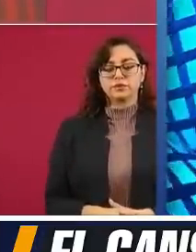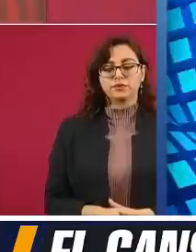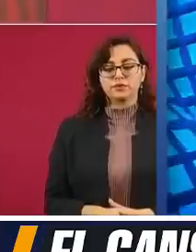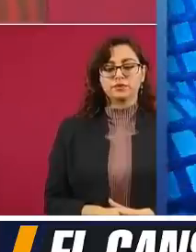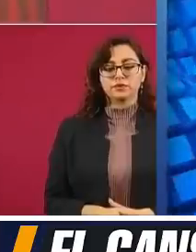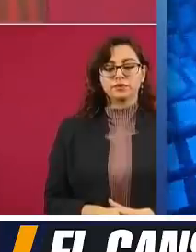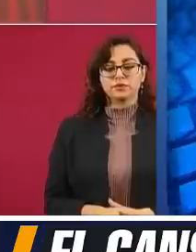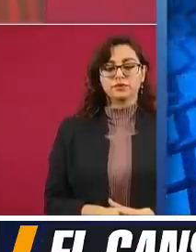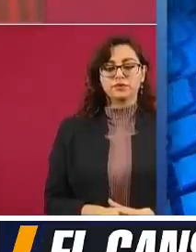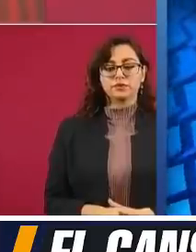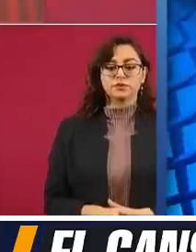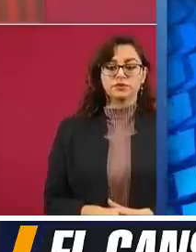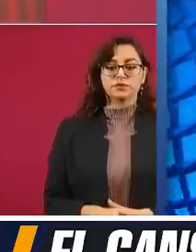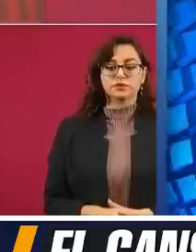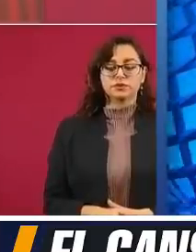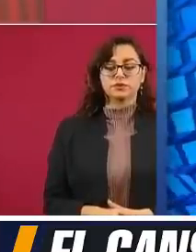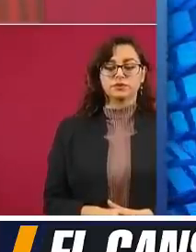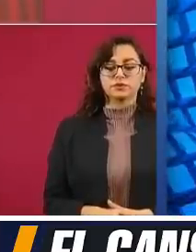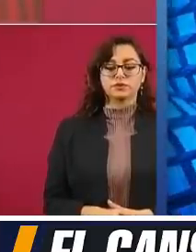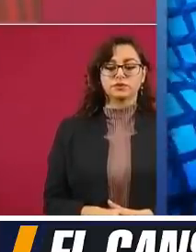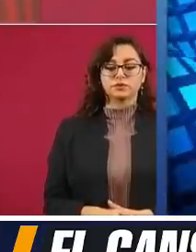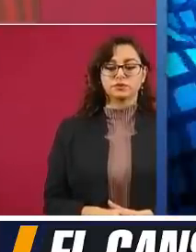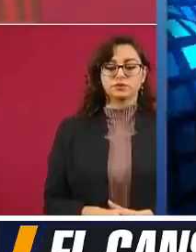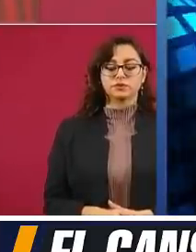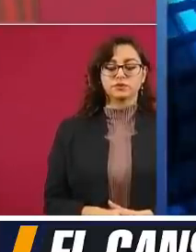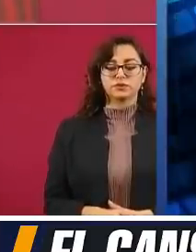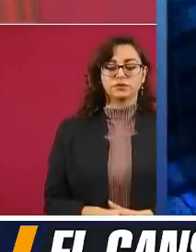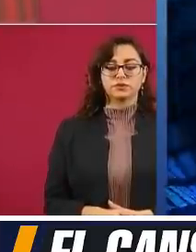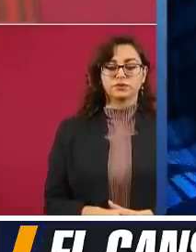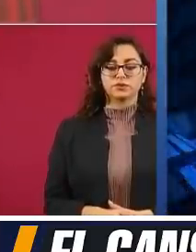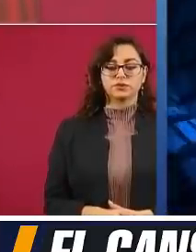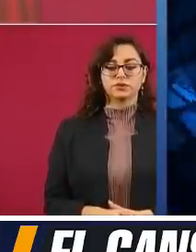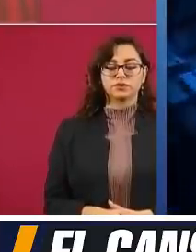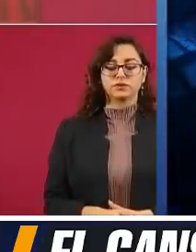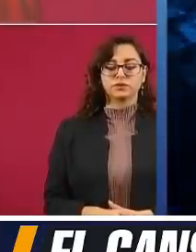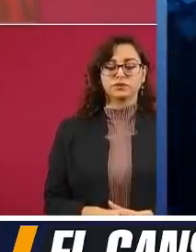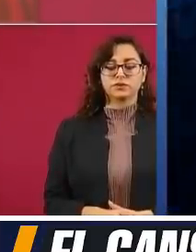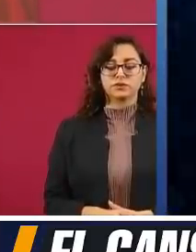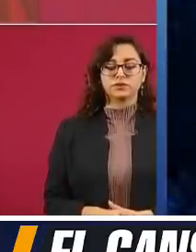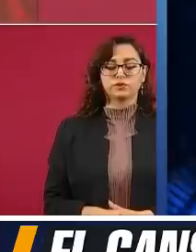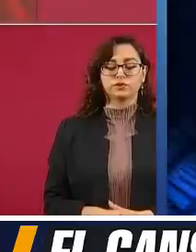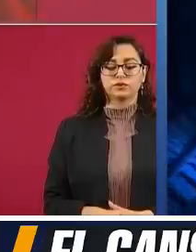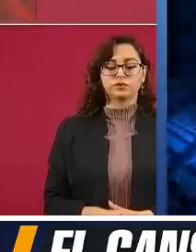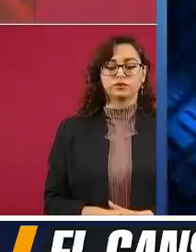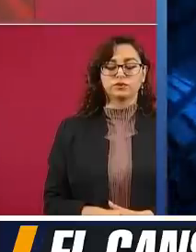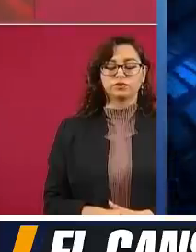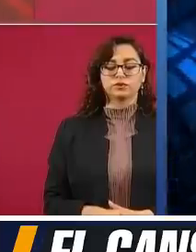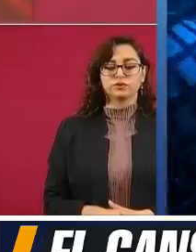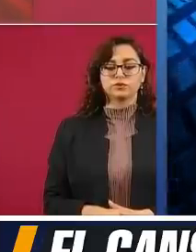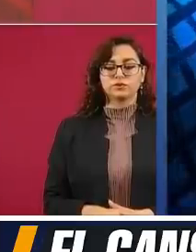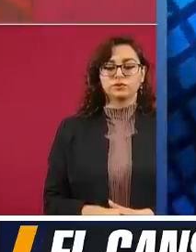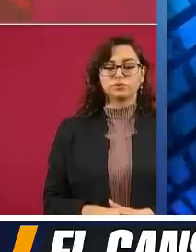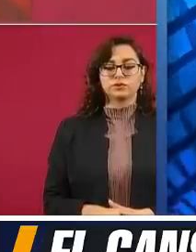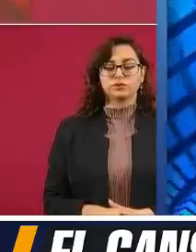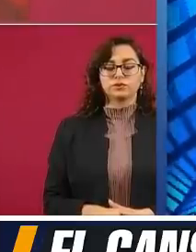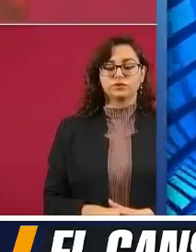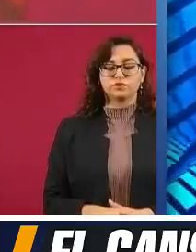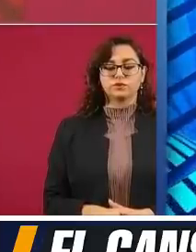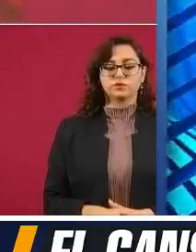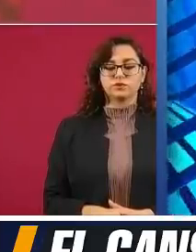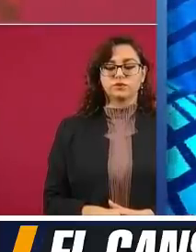Y el propósito es que ya